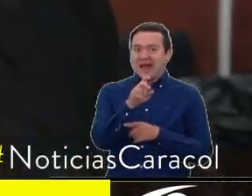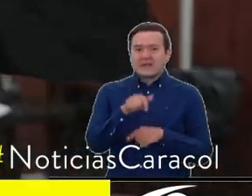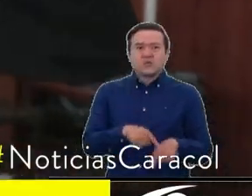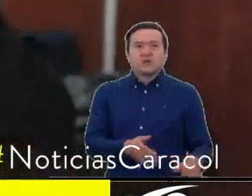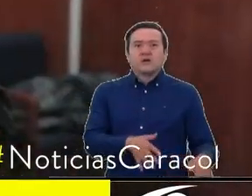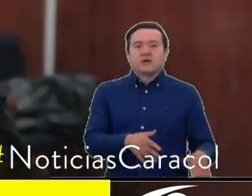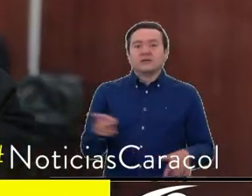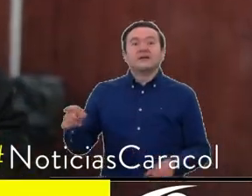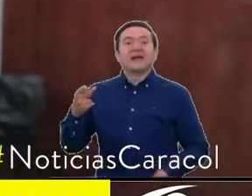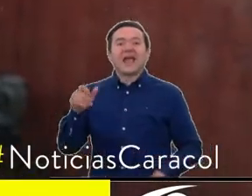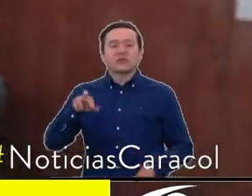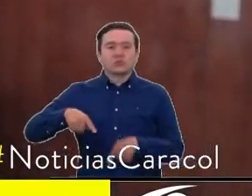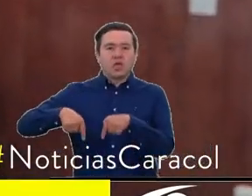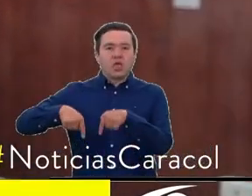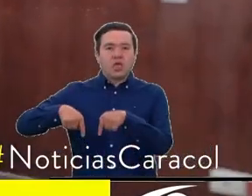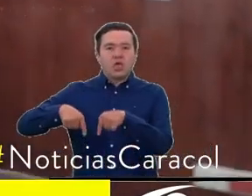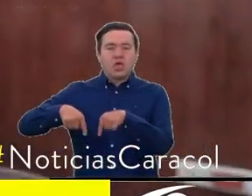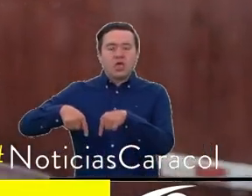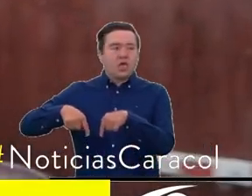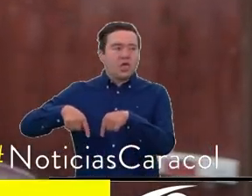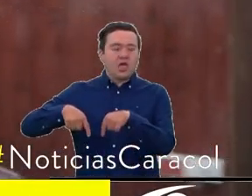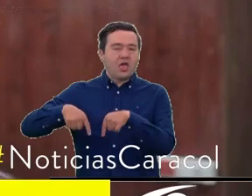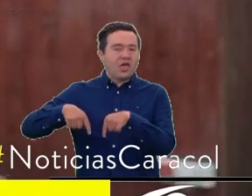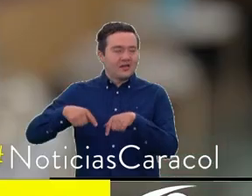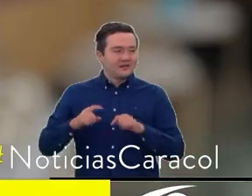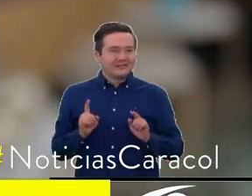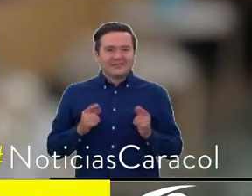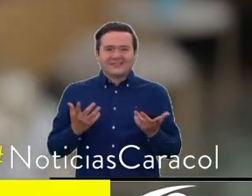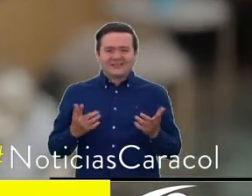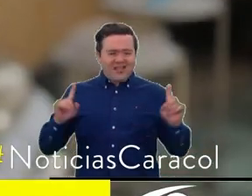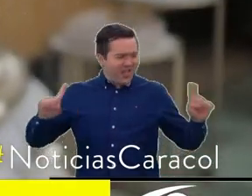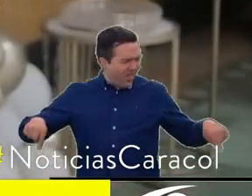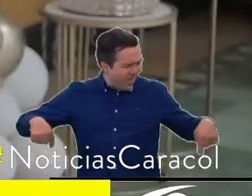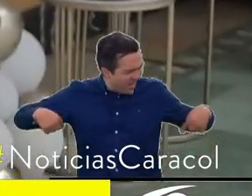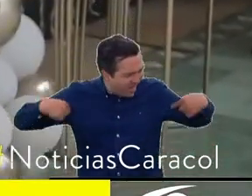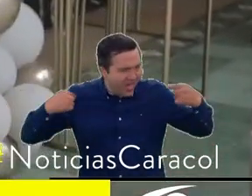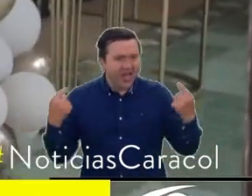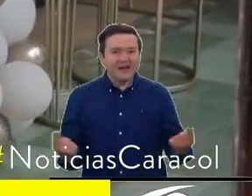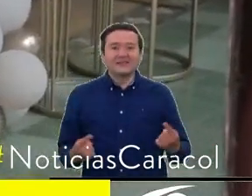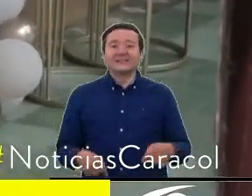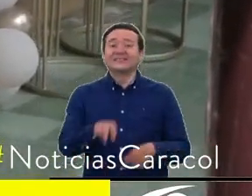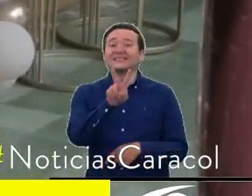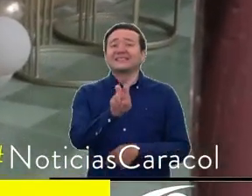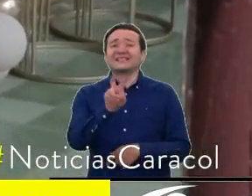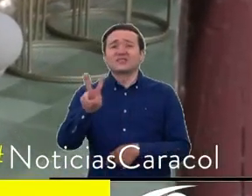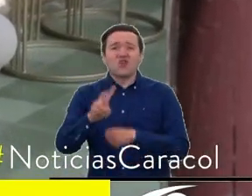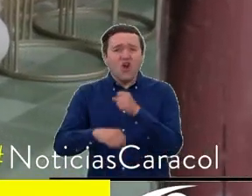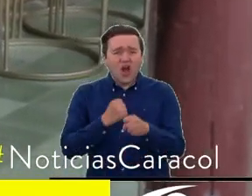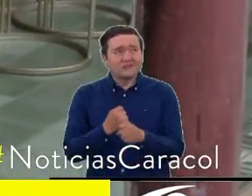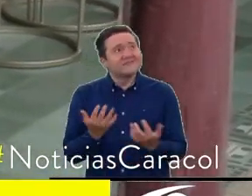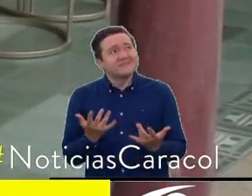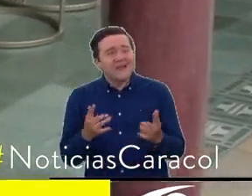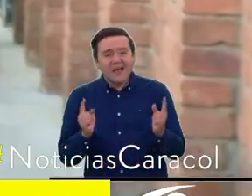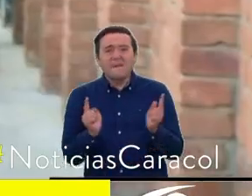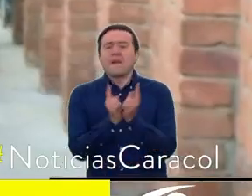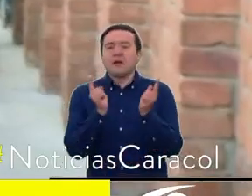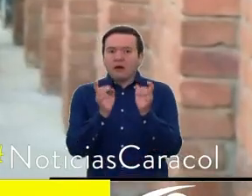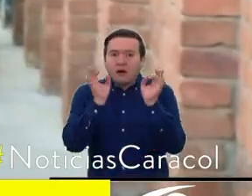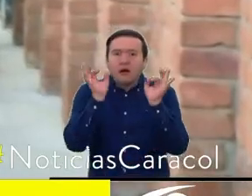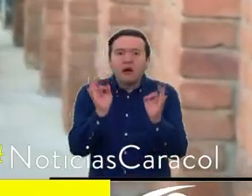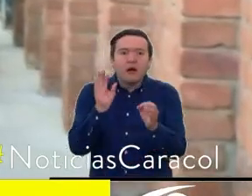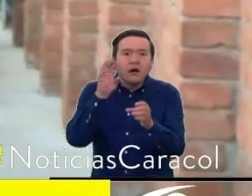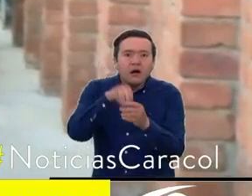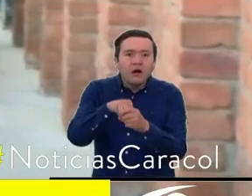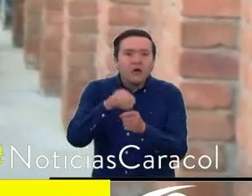Héctor las piernas. No podían creer que esperaron 72 años para conocer el amor y en un centro geriátrico. Yo me